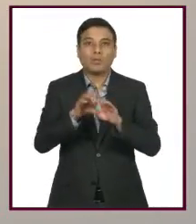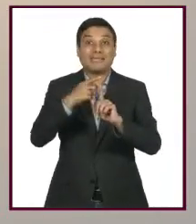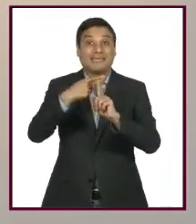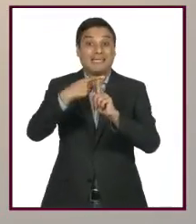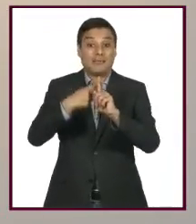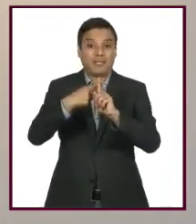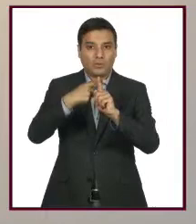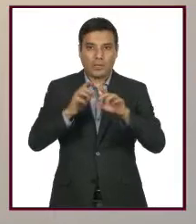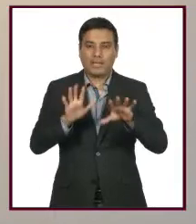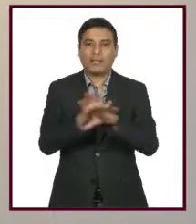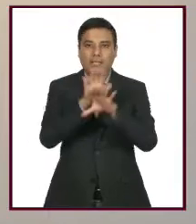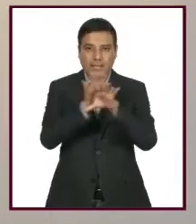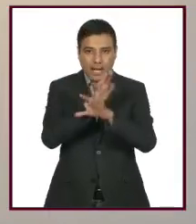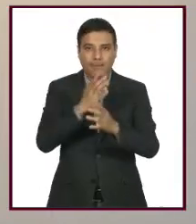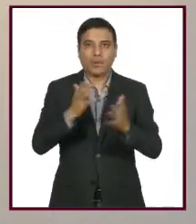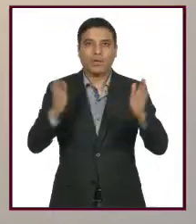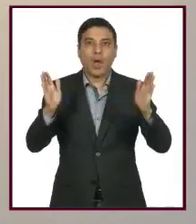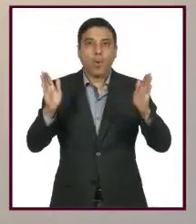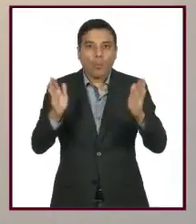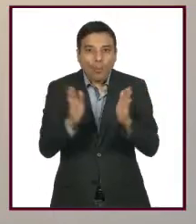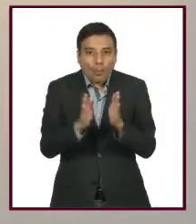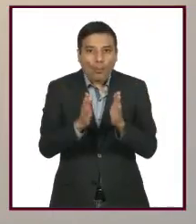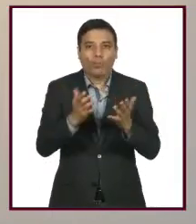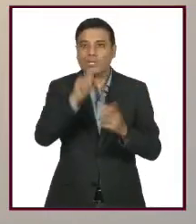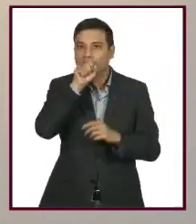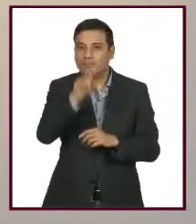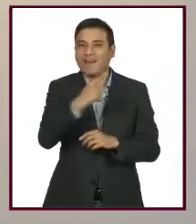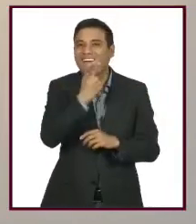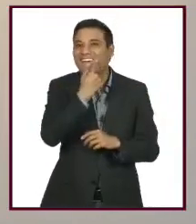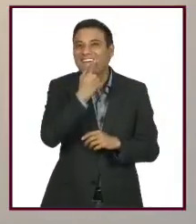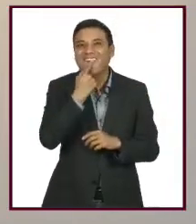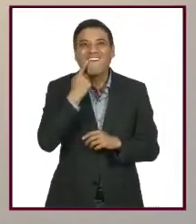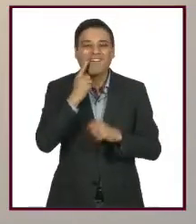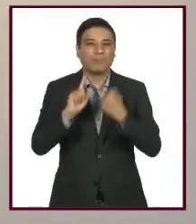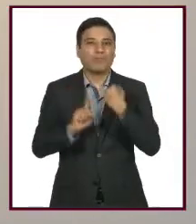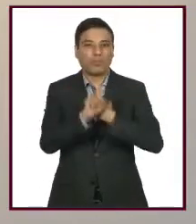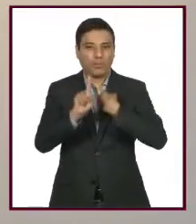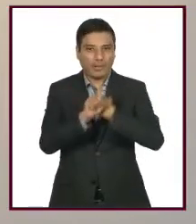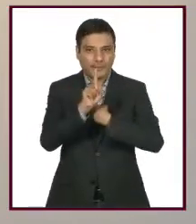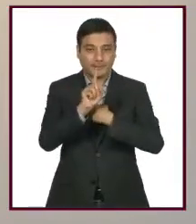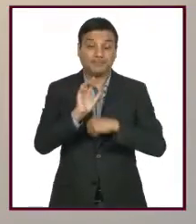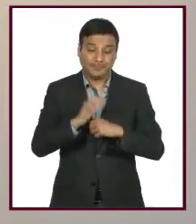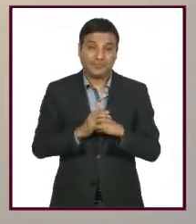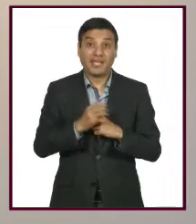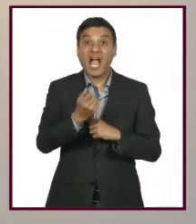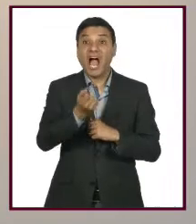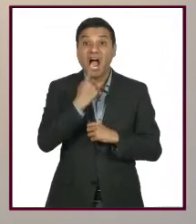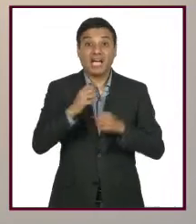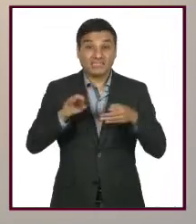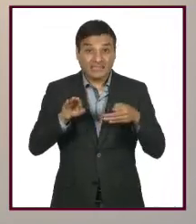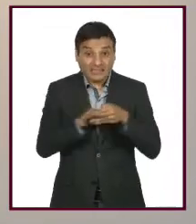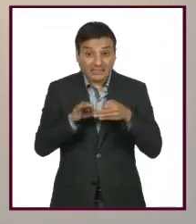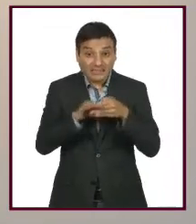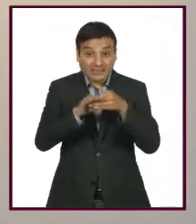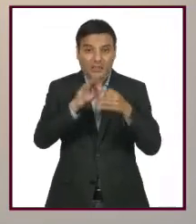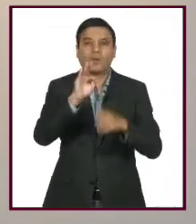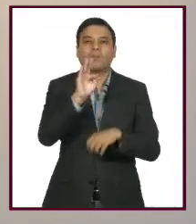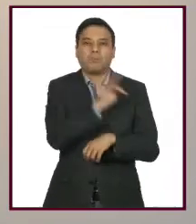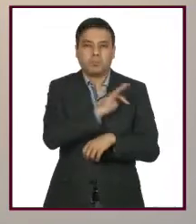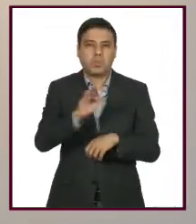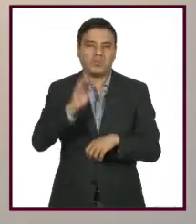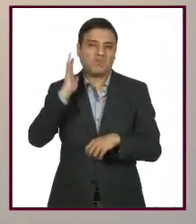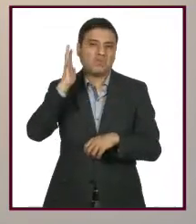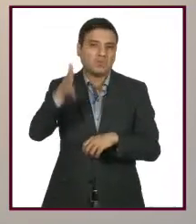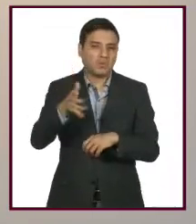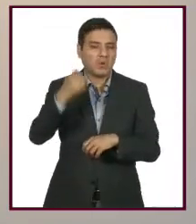temperatura, pérdida de peso, alteraciones dentales, ¿no? A corto plazo. Y a largo plazo, pues funciones cognitivas también se ven alteradas,